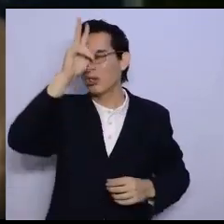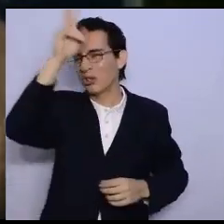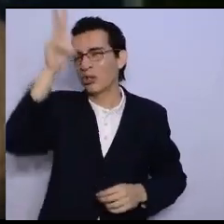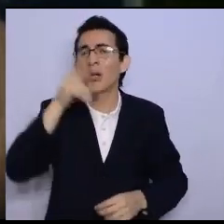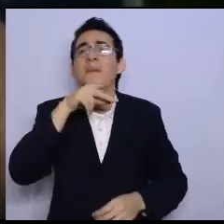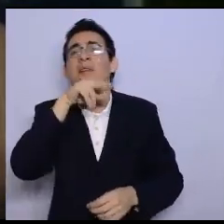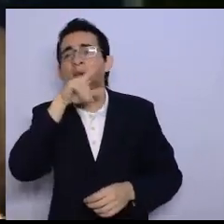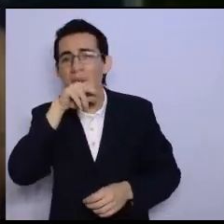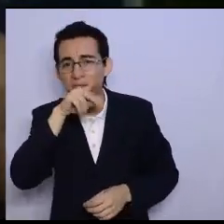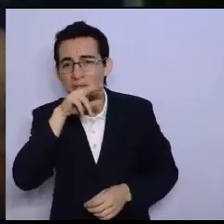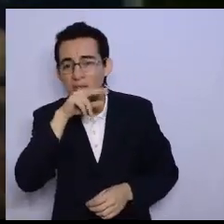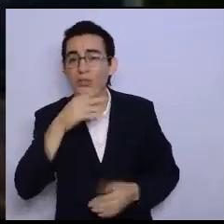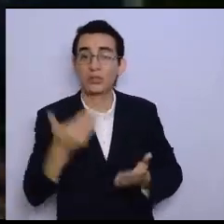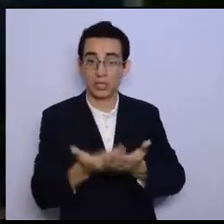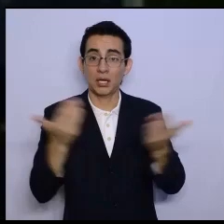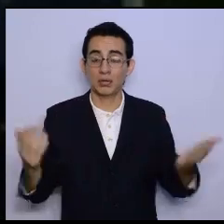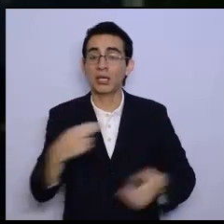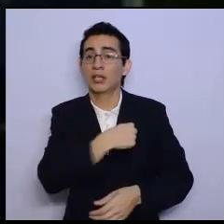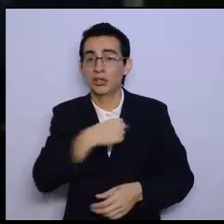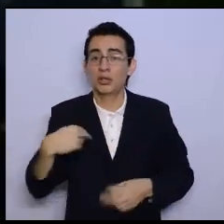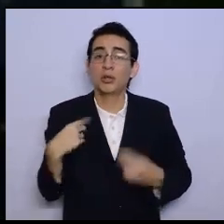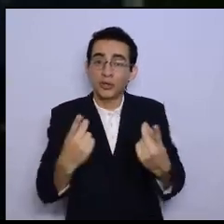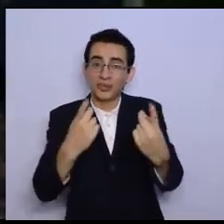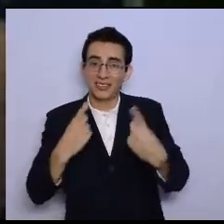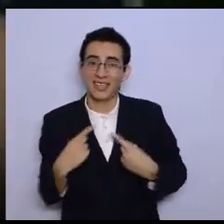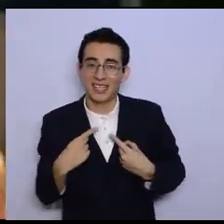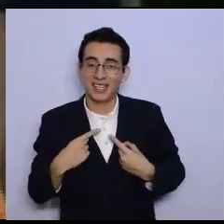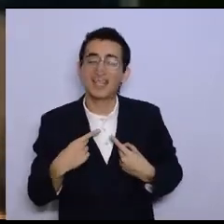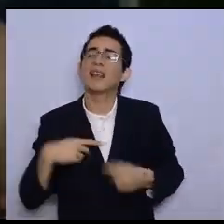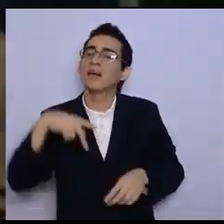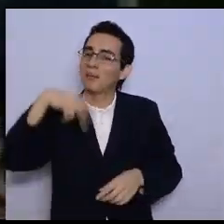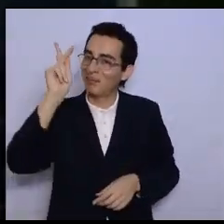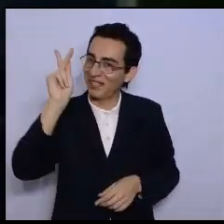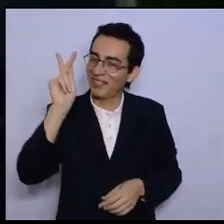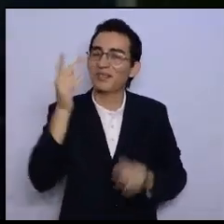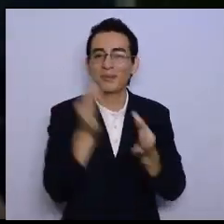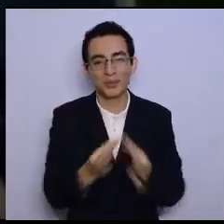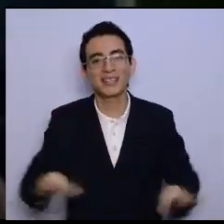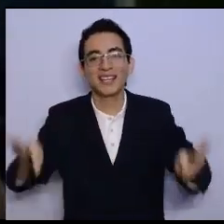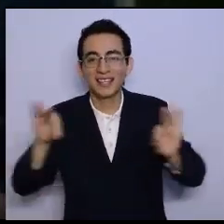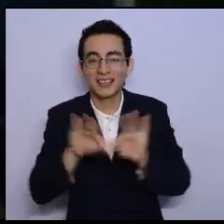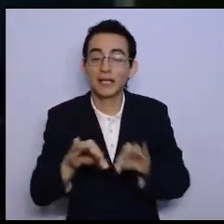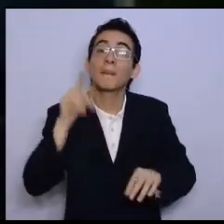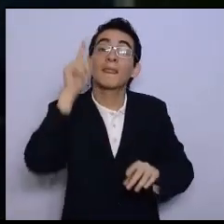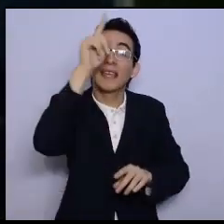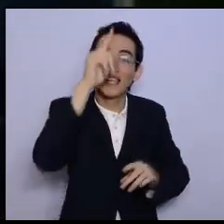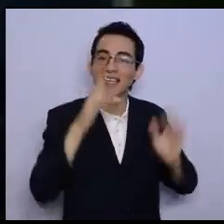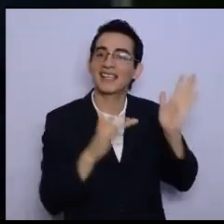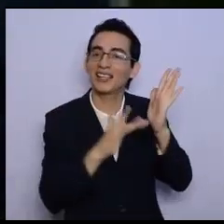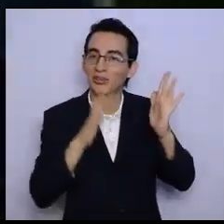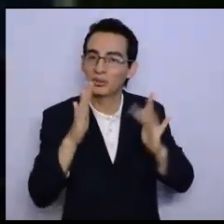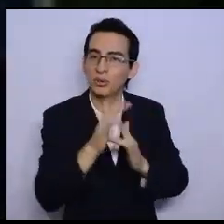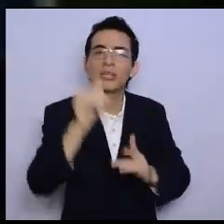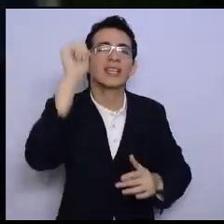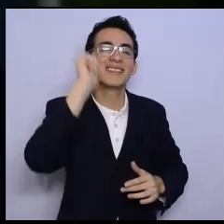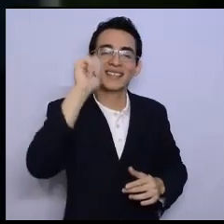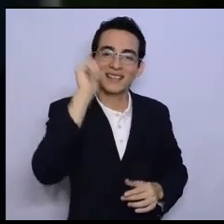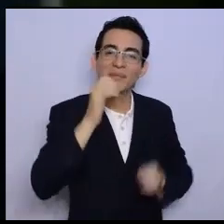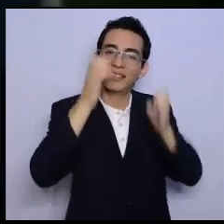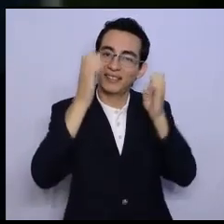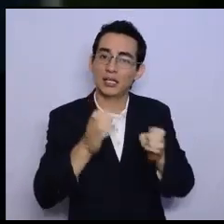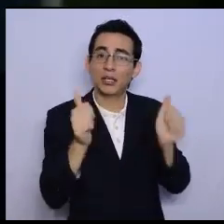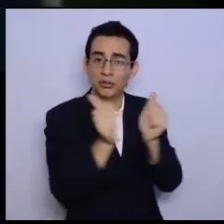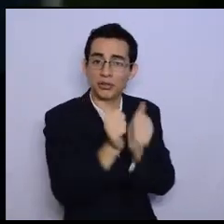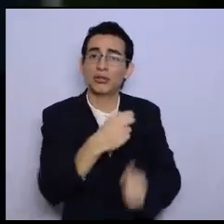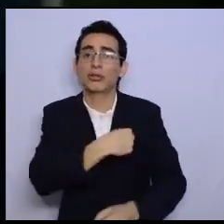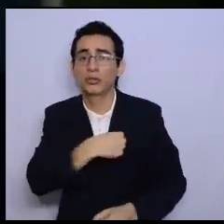angustias, que nos afligen, ¿sí? Sin embargo, Él estará con nosotros en medio de las pruebas